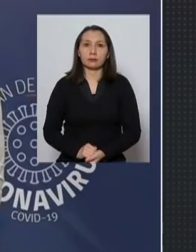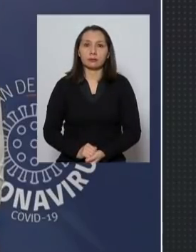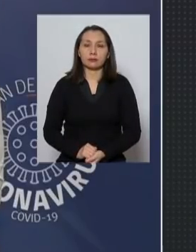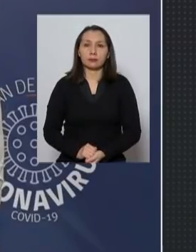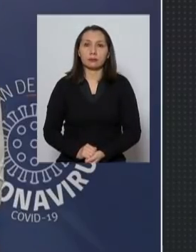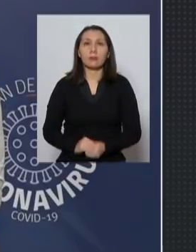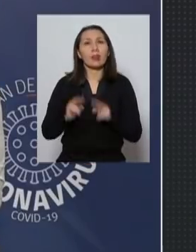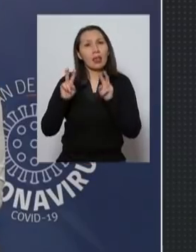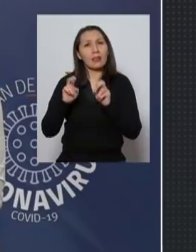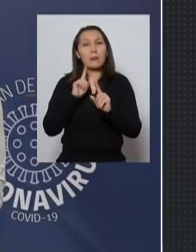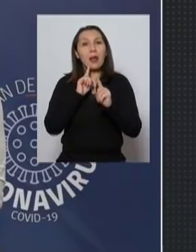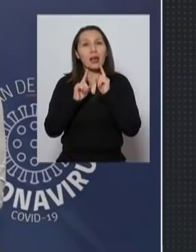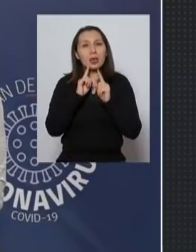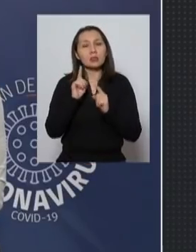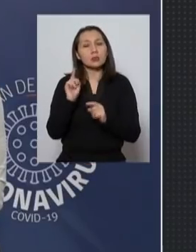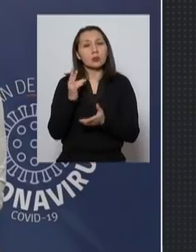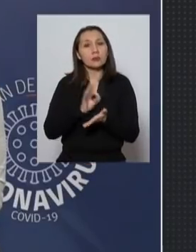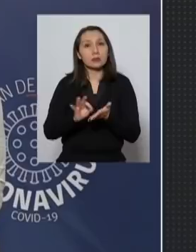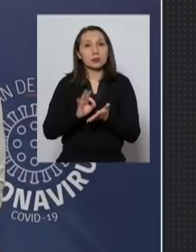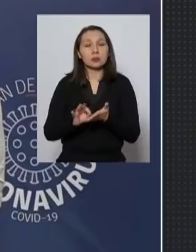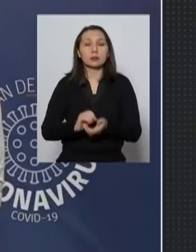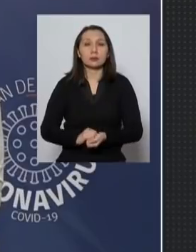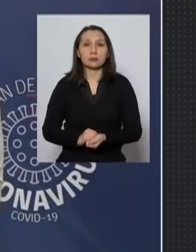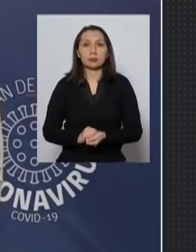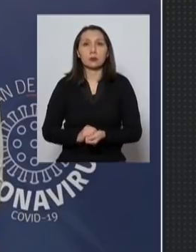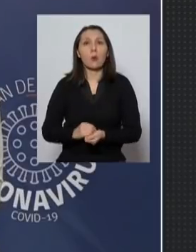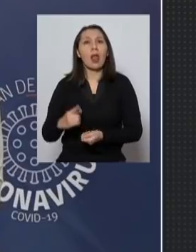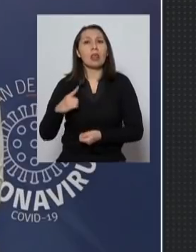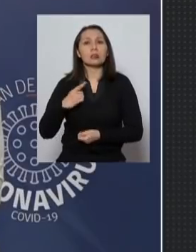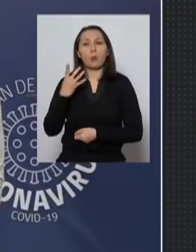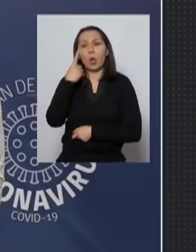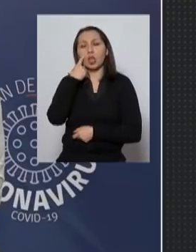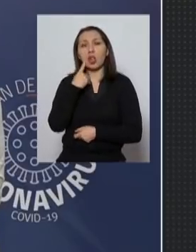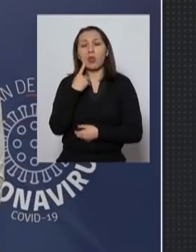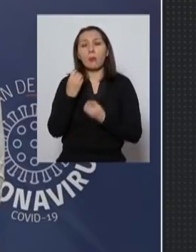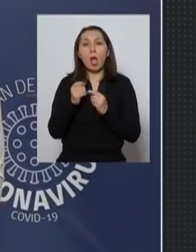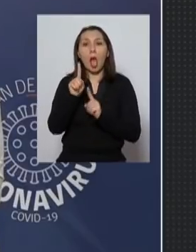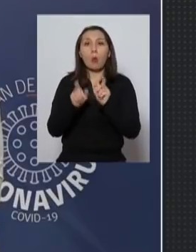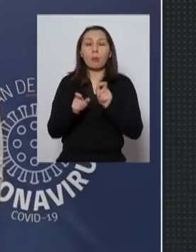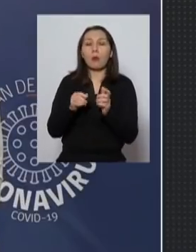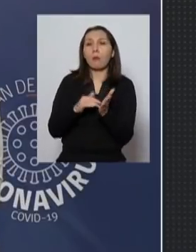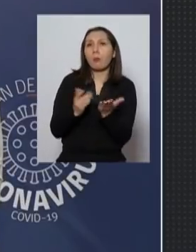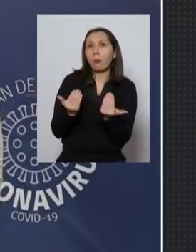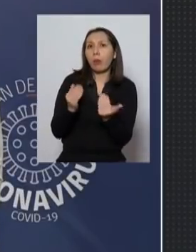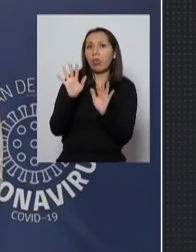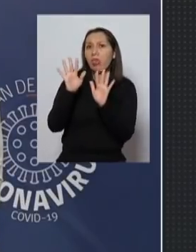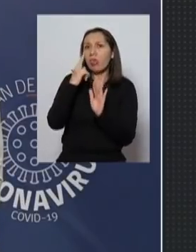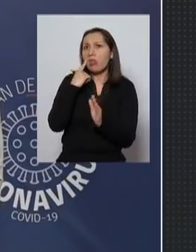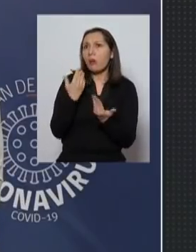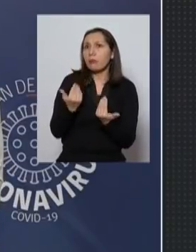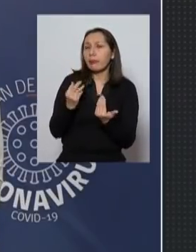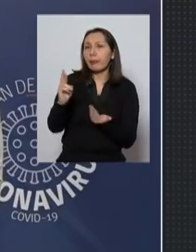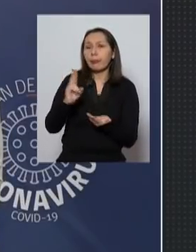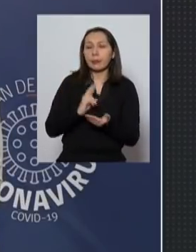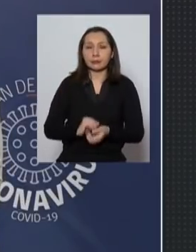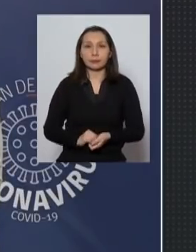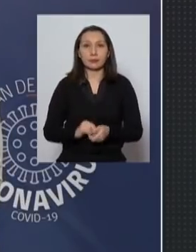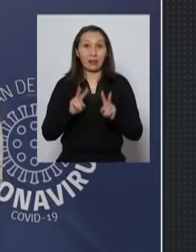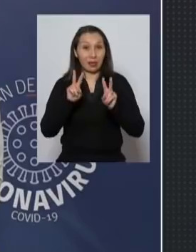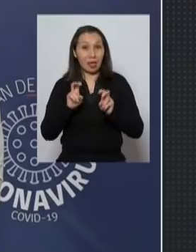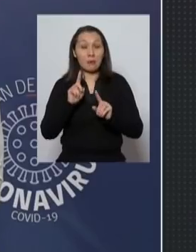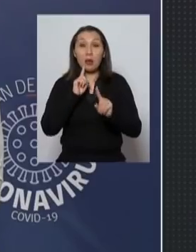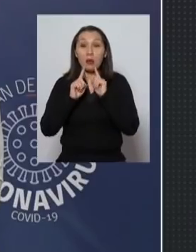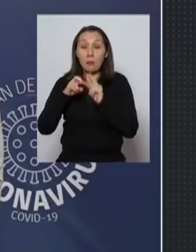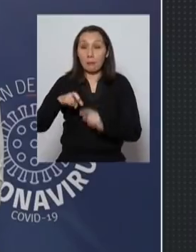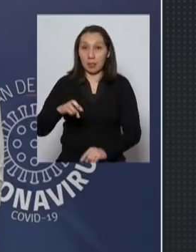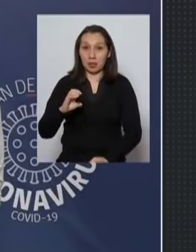Y respecto a los test, subsecretario, ¿qué ocurre? Porque hay una licencia que dura solo 4 días y hay personas que llevan más de 10 días esperando. En relación a los exámenes